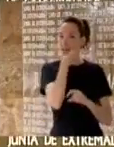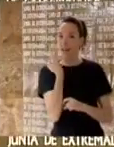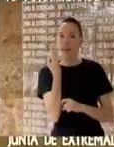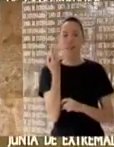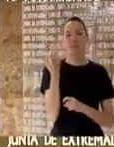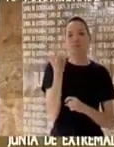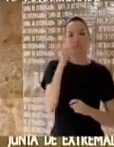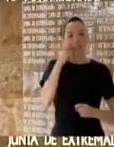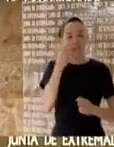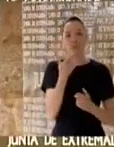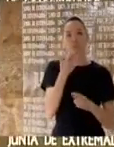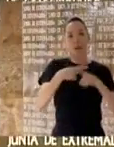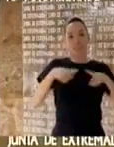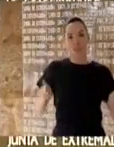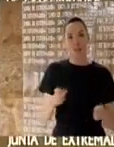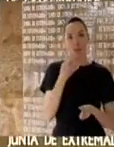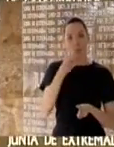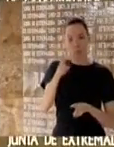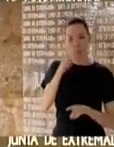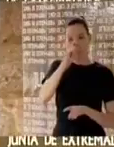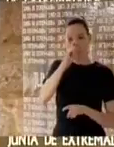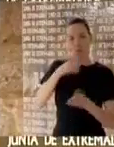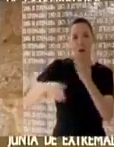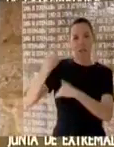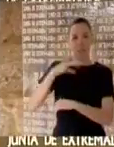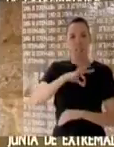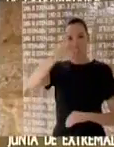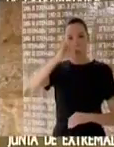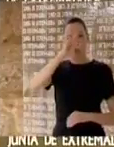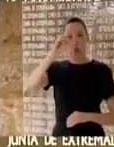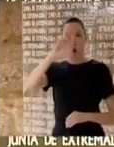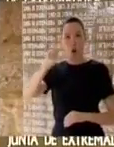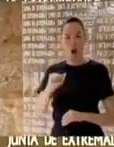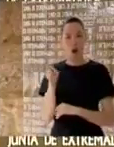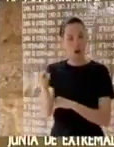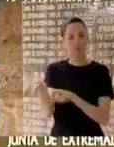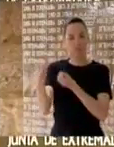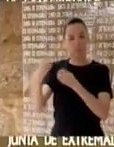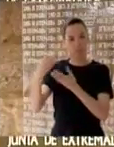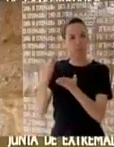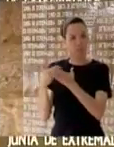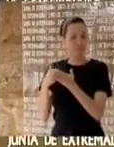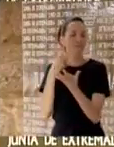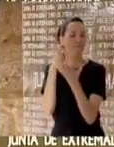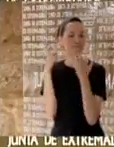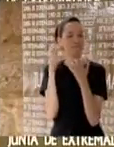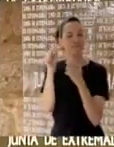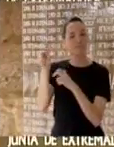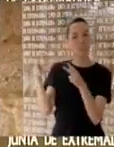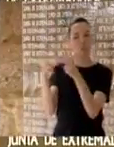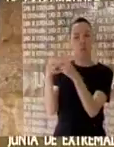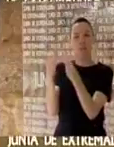como bien los ha planteado él en sus antiguos escritos, me refiero al señor Torra, y que tiene que ver, en definitiva, con sociedades que